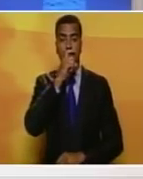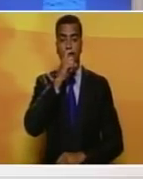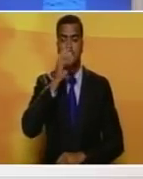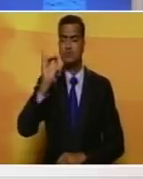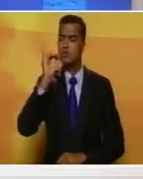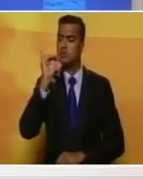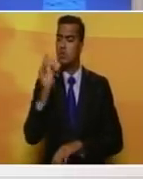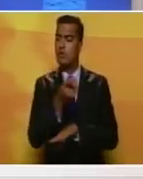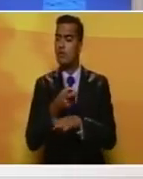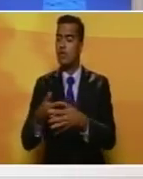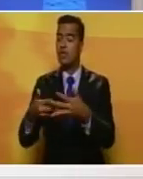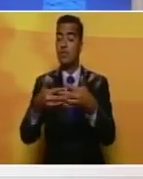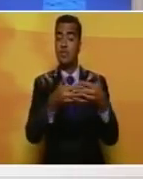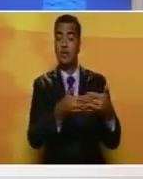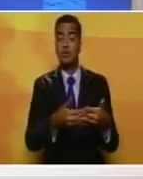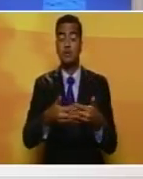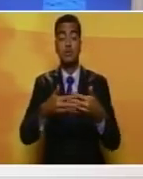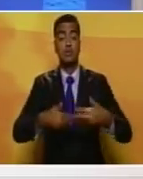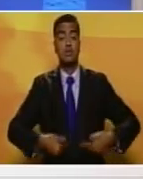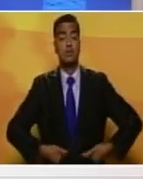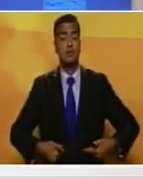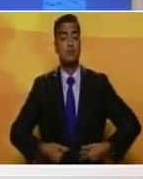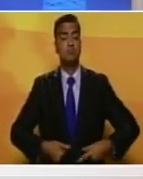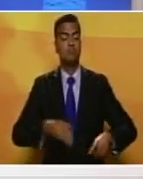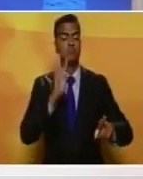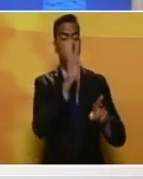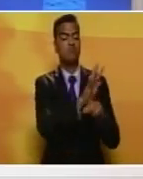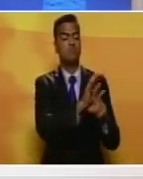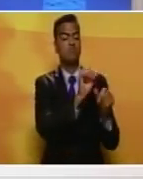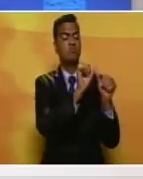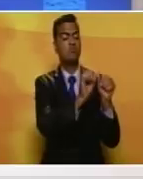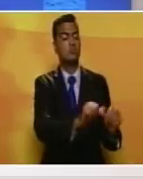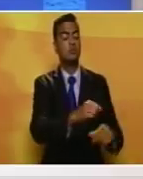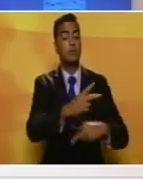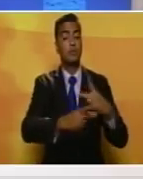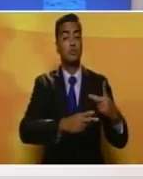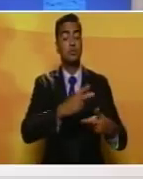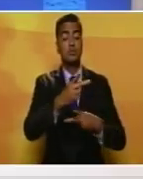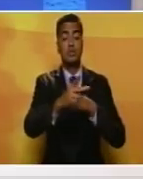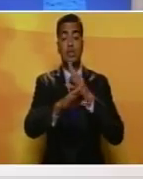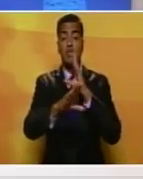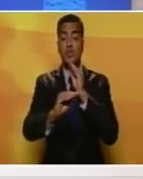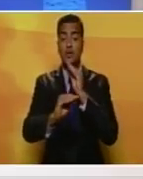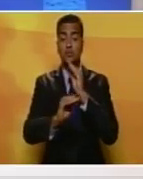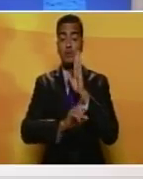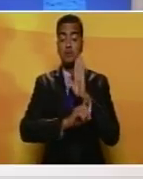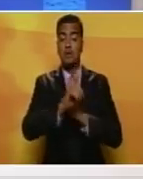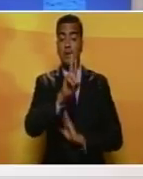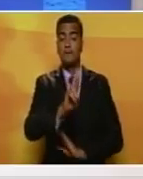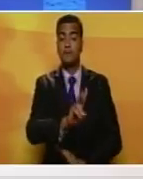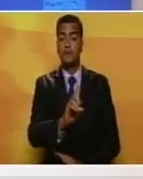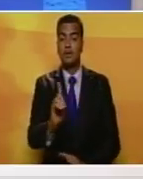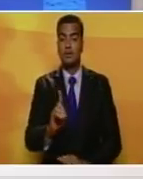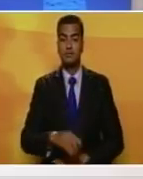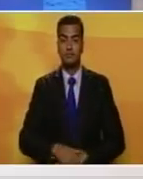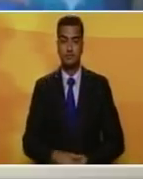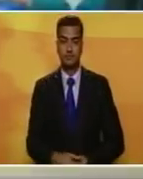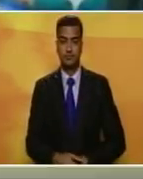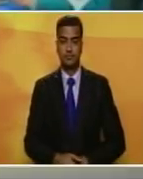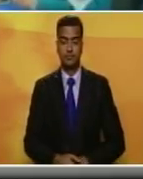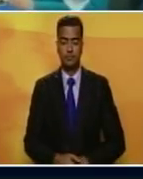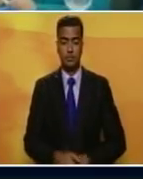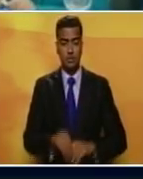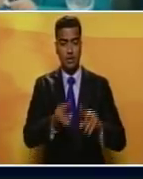al gobierno de Estados Unidos de intentar sabotear mediante presiones el proceso de diálogo que se desarrolla en República Dominicana. Durante